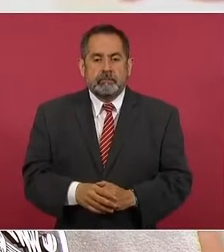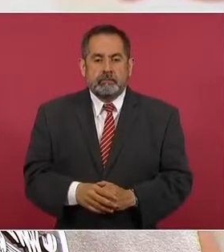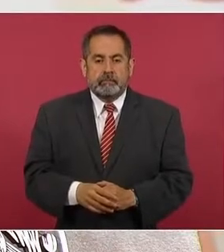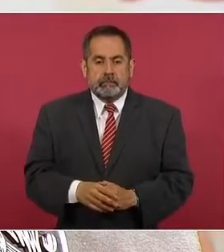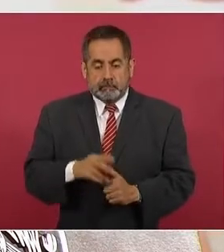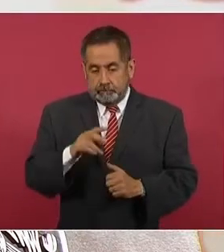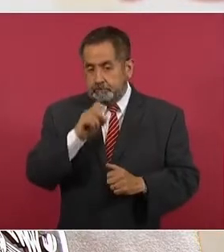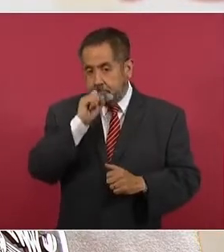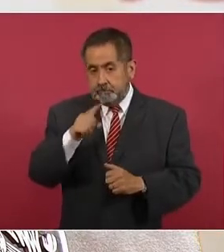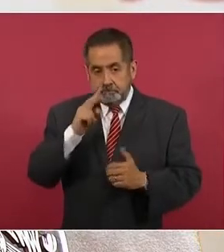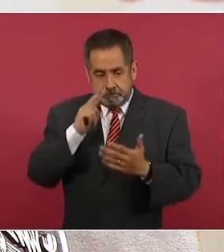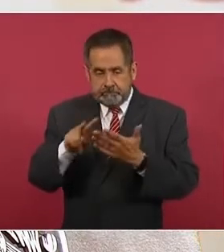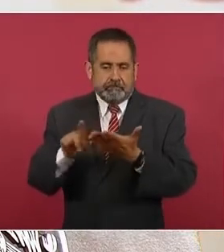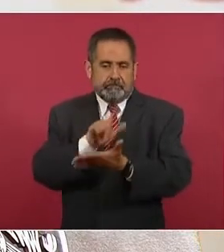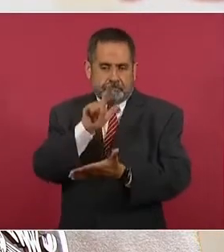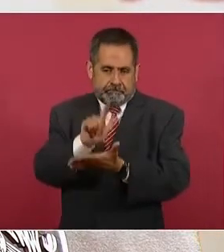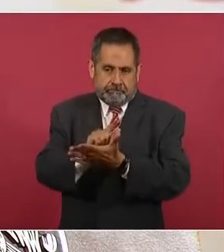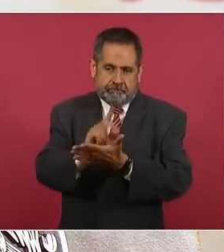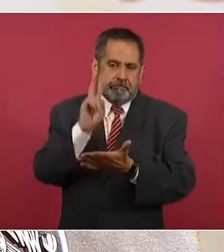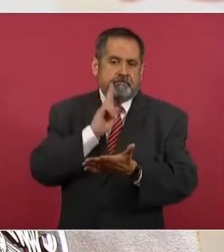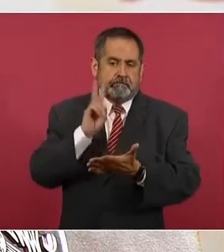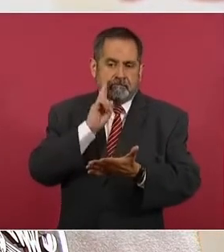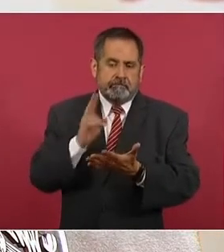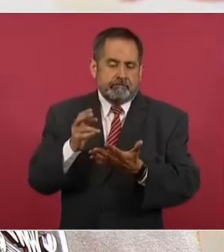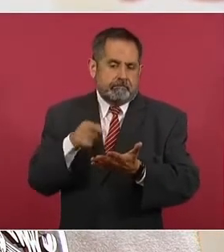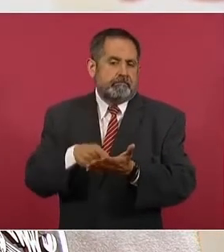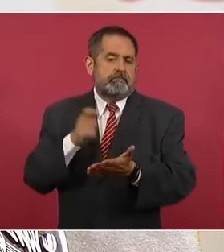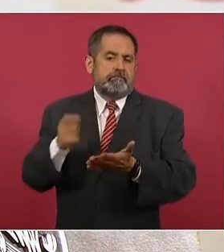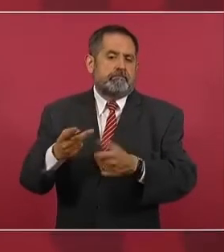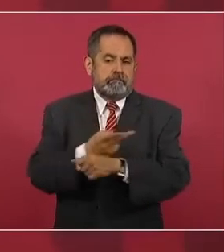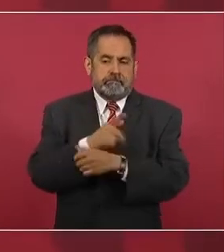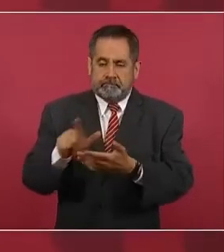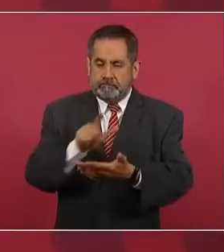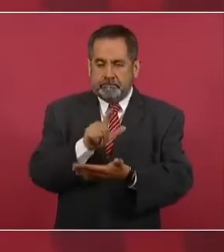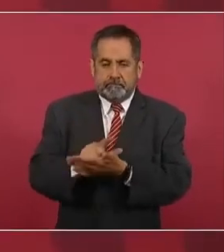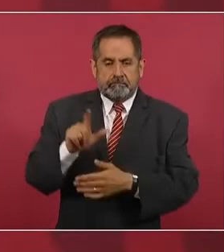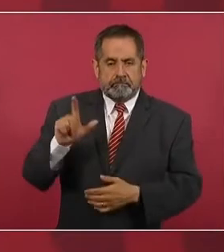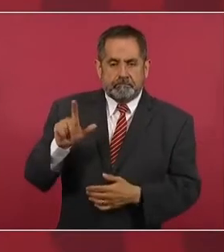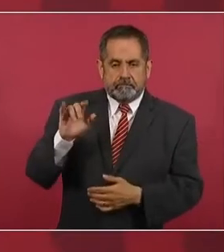se va a ver también lo de la ley de litio,